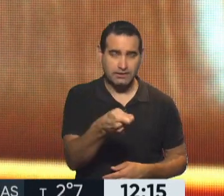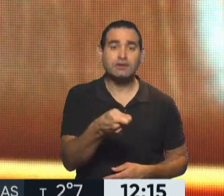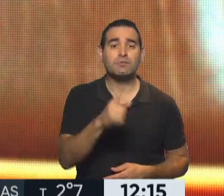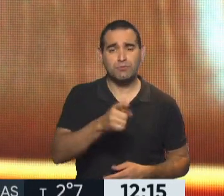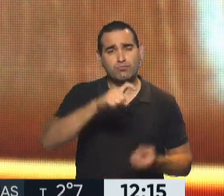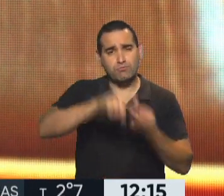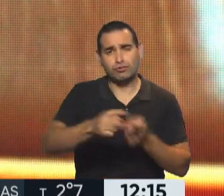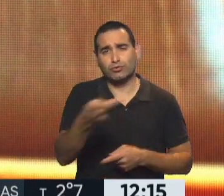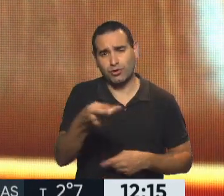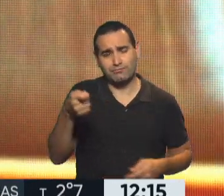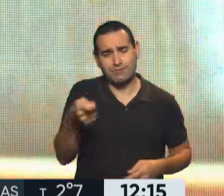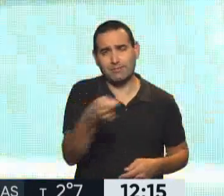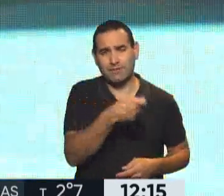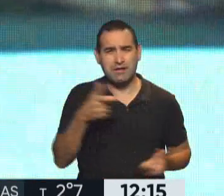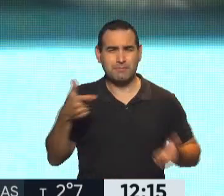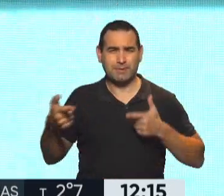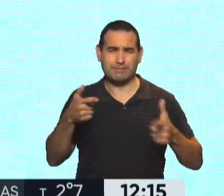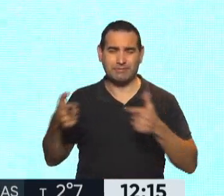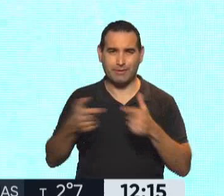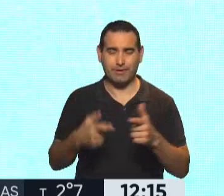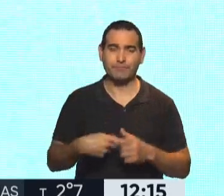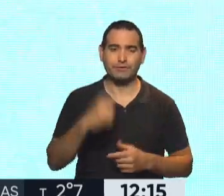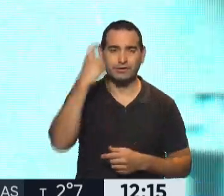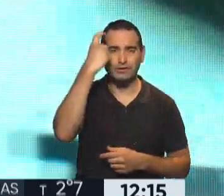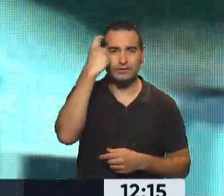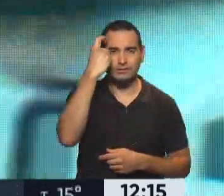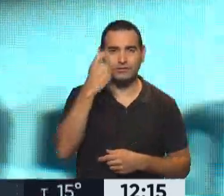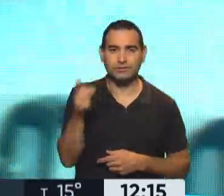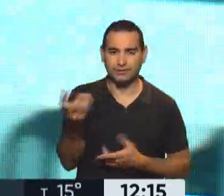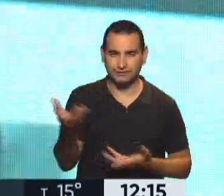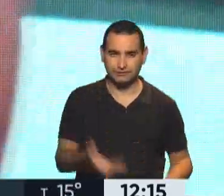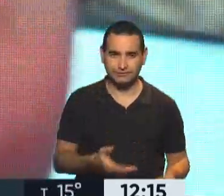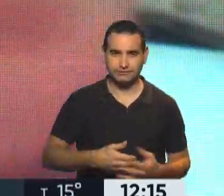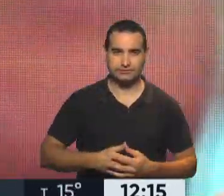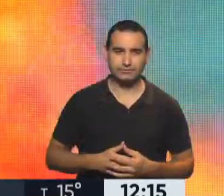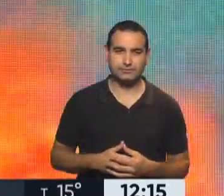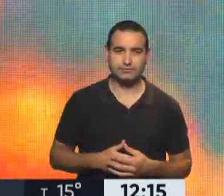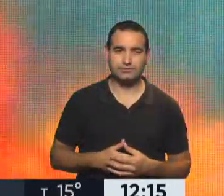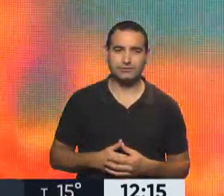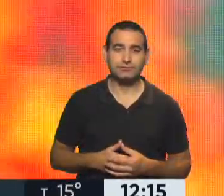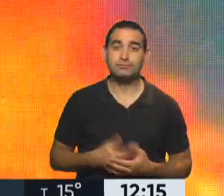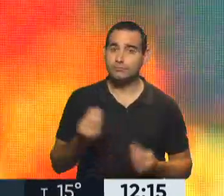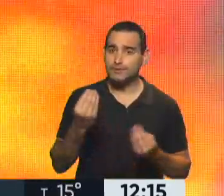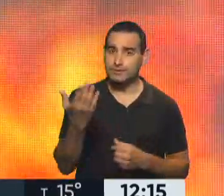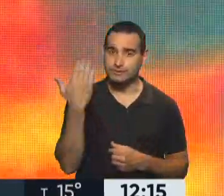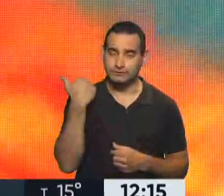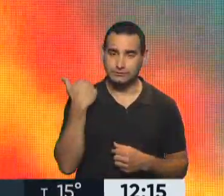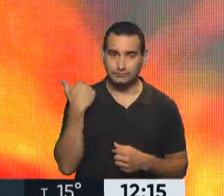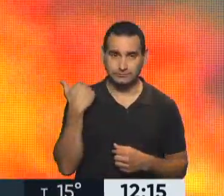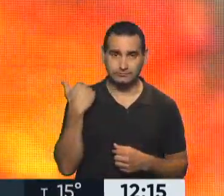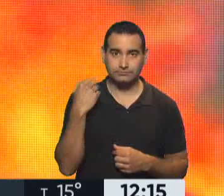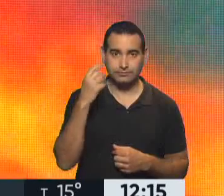esposa en medio del tiroteo raúl dellatorre bienvenido bueno qué significa lo que ha sucedido en las últimas horas en